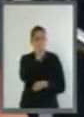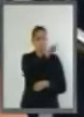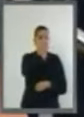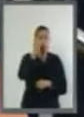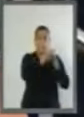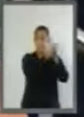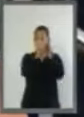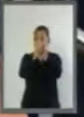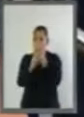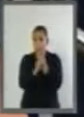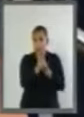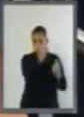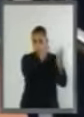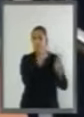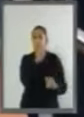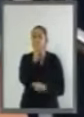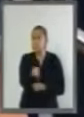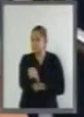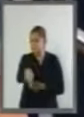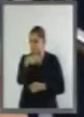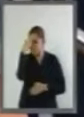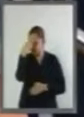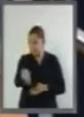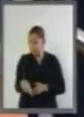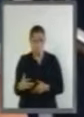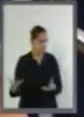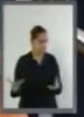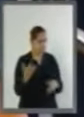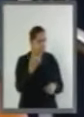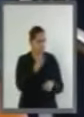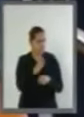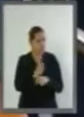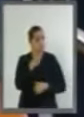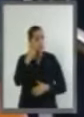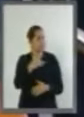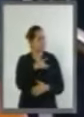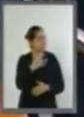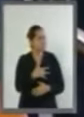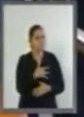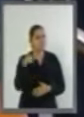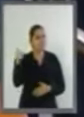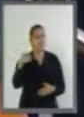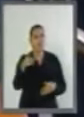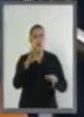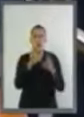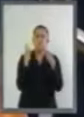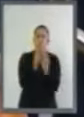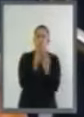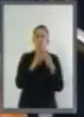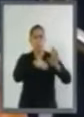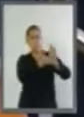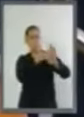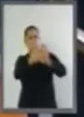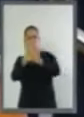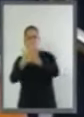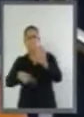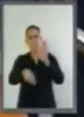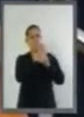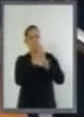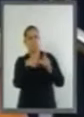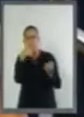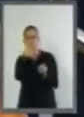que no hay más o mejor oportunidad que esta que condenar ese terrorismo verbal, ya sea de